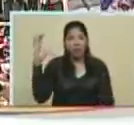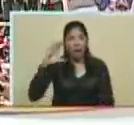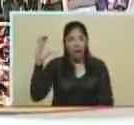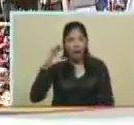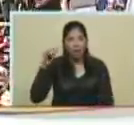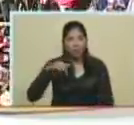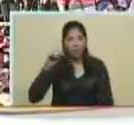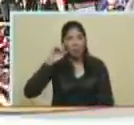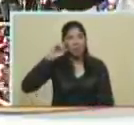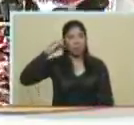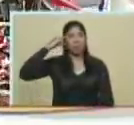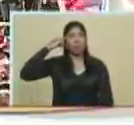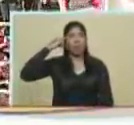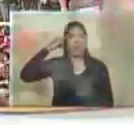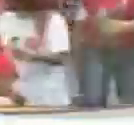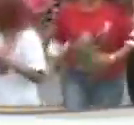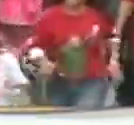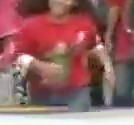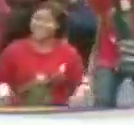para recordar